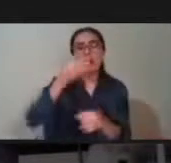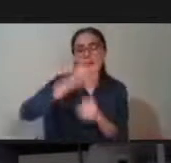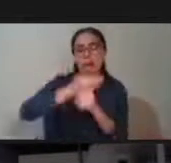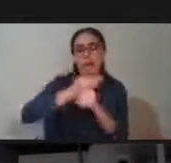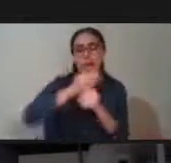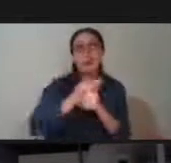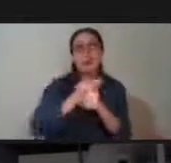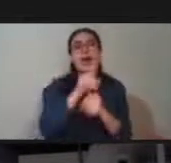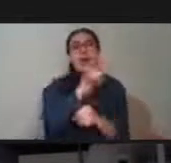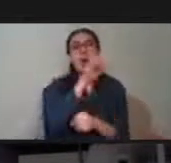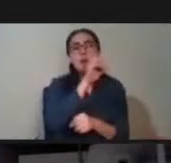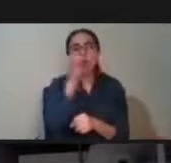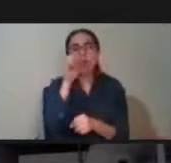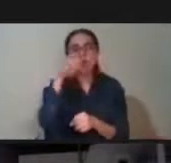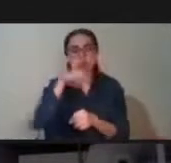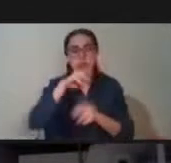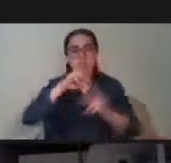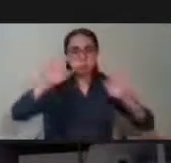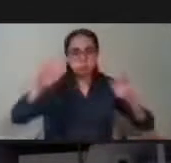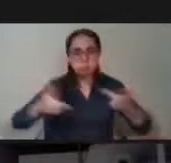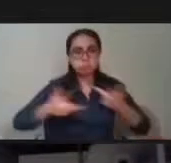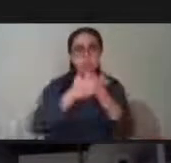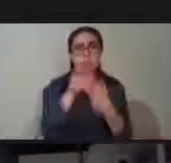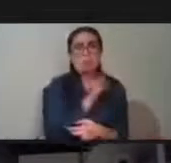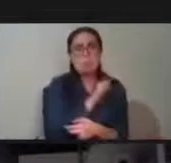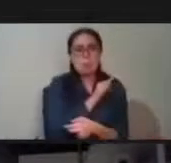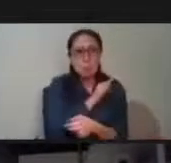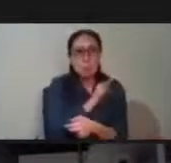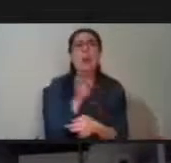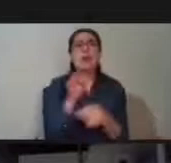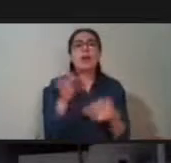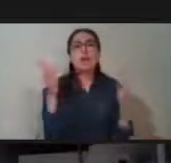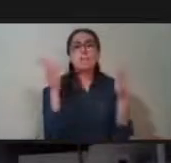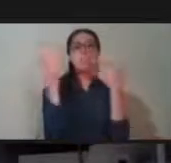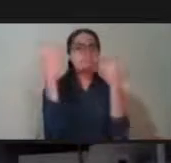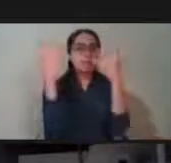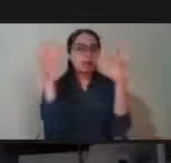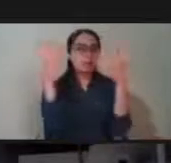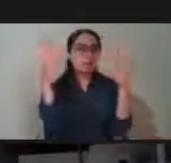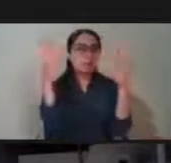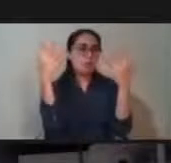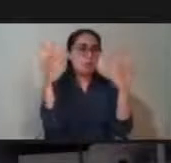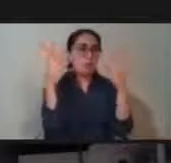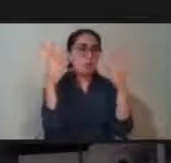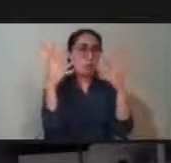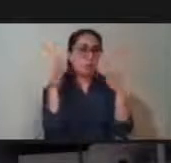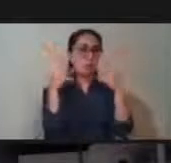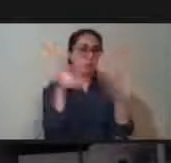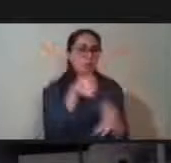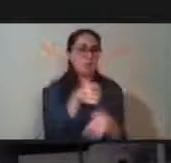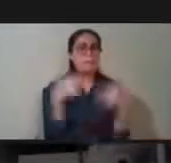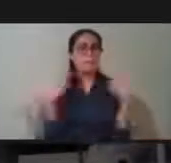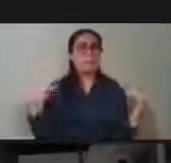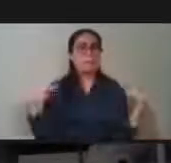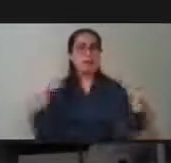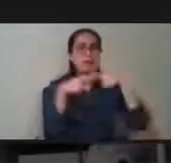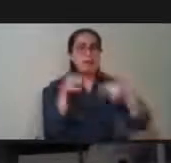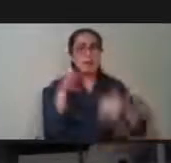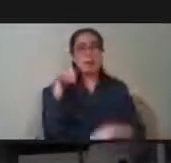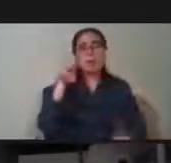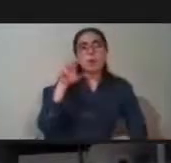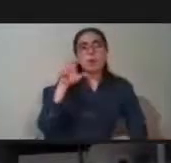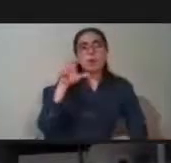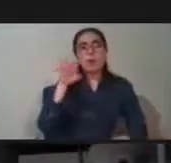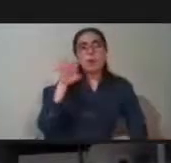abran sus micrófonos y sus cámaras y le brindemos un gran aplauso al maestro Mauricio Cartún. Muchas gracias,